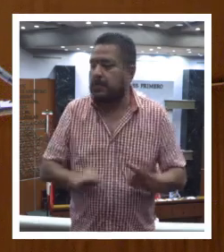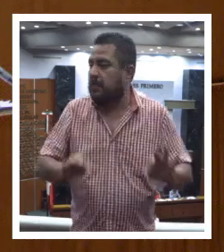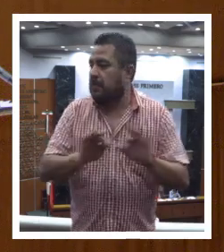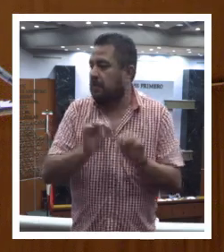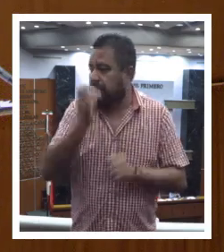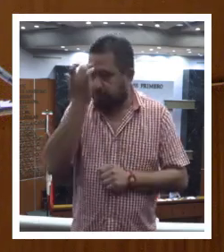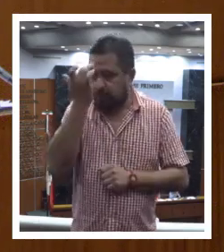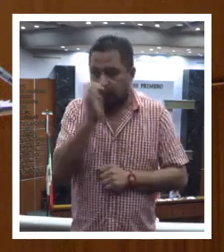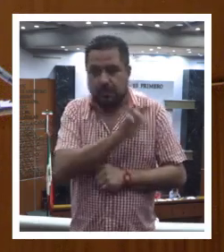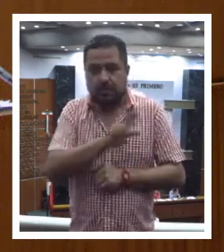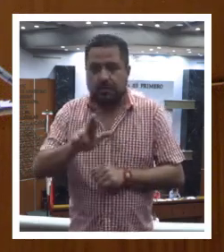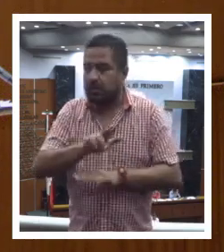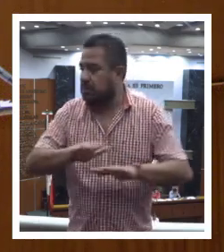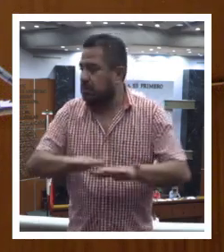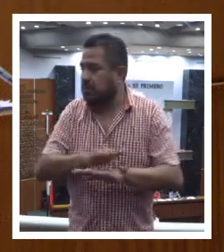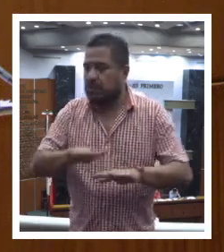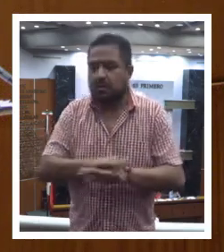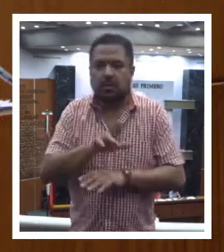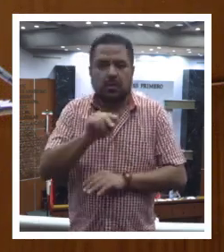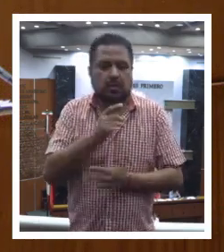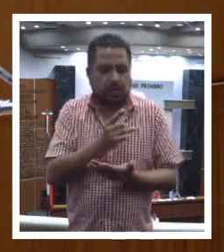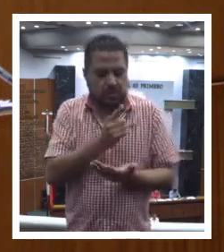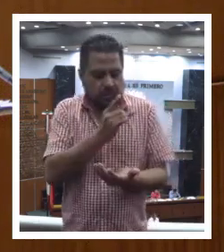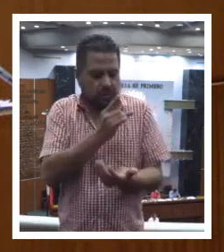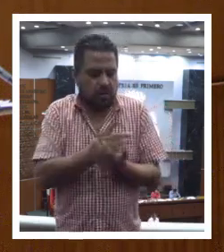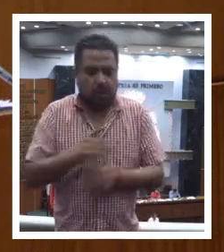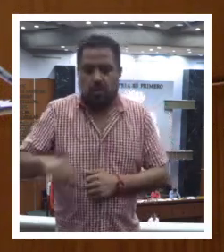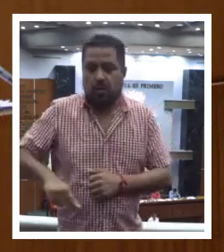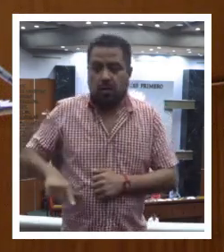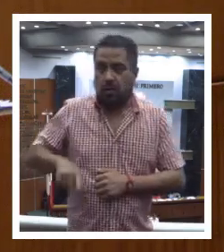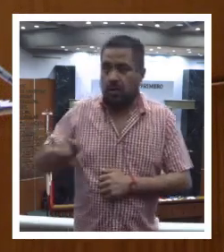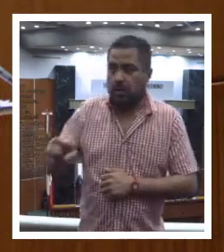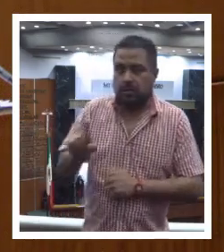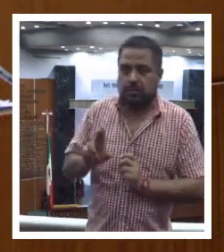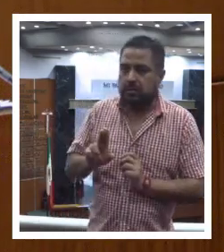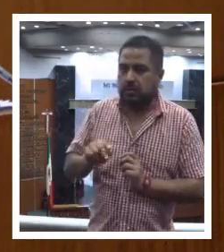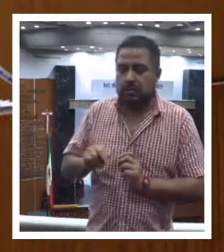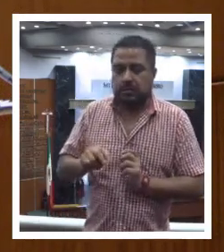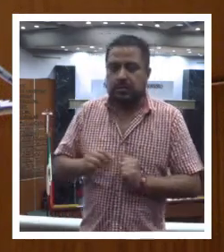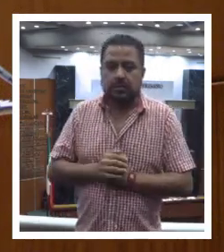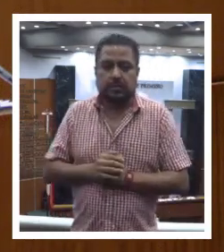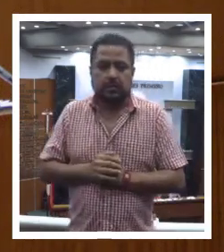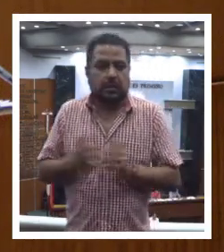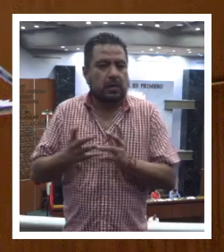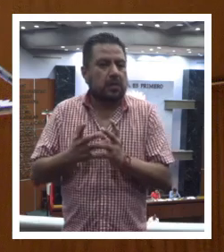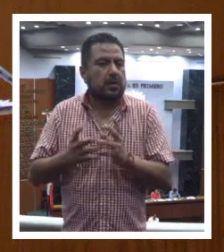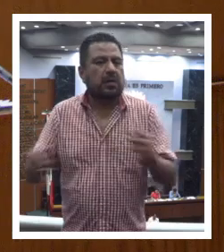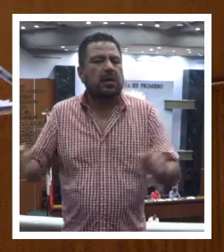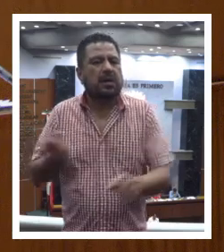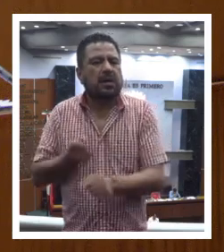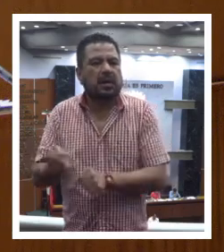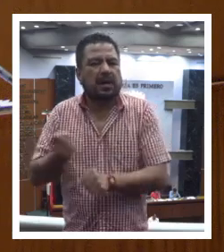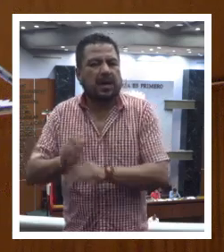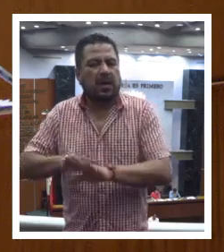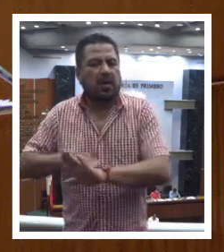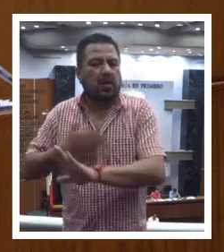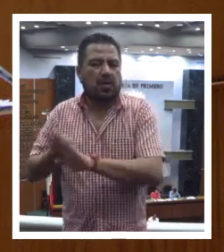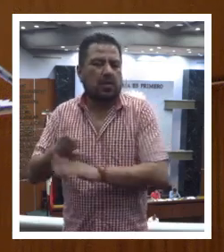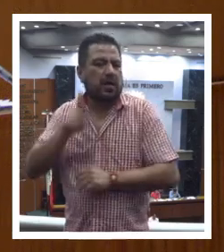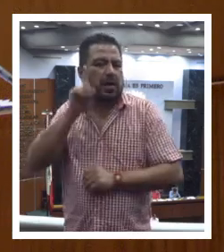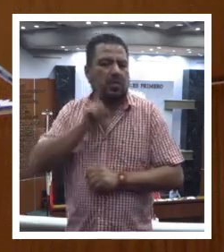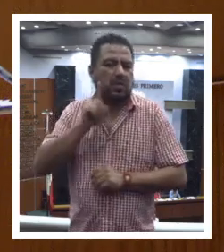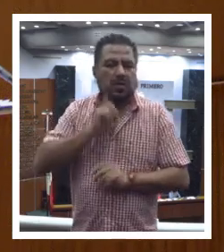reconocer que el cambio no puede venir solo desde el gobierno. La erradicación de la violencia contra las